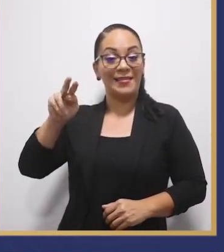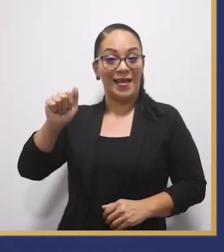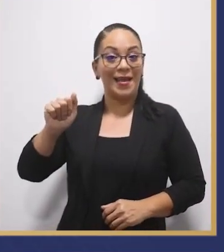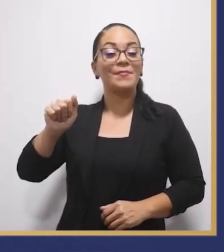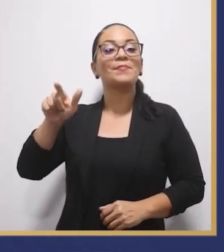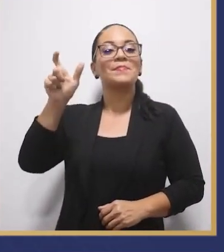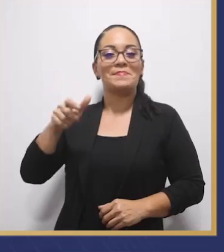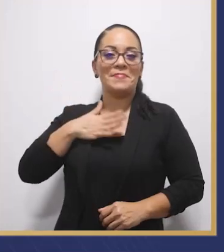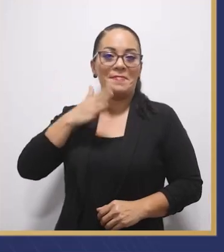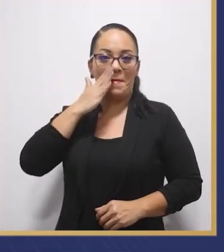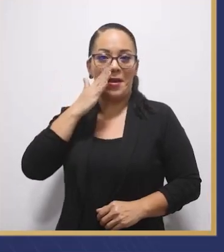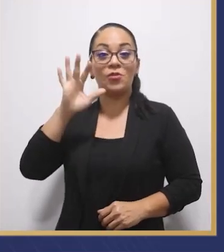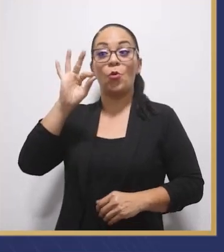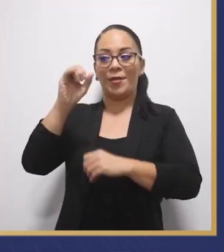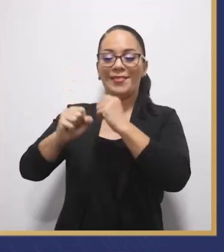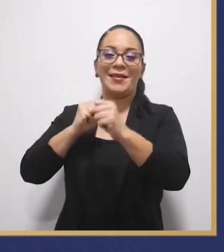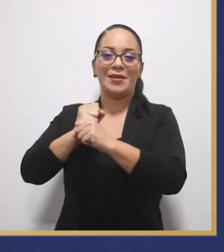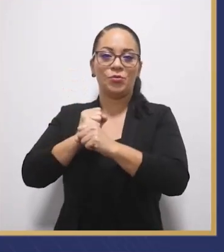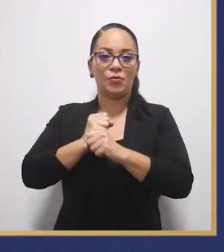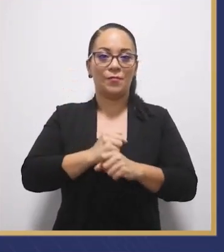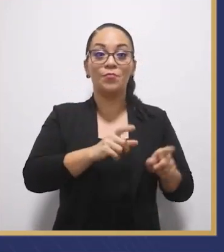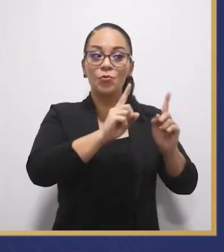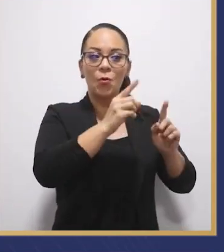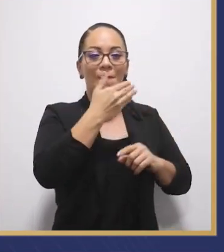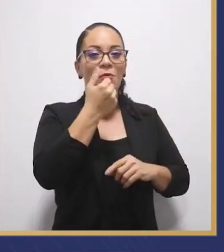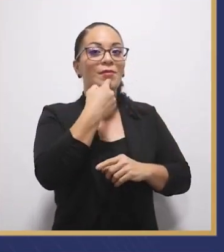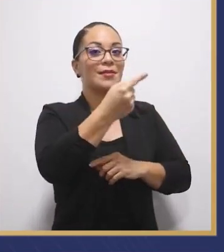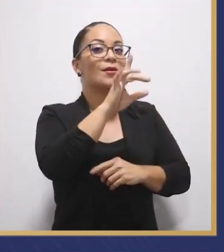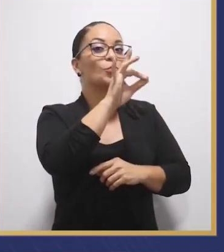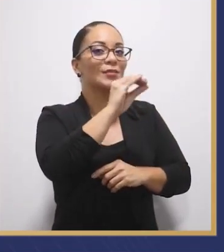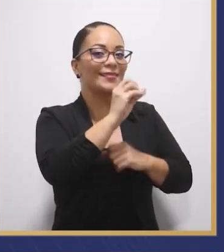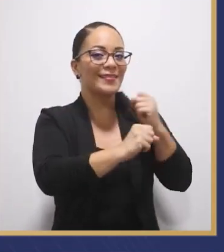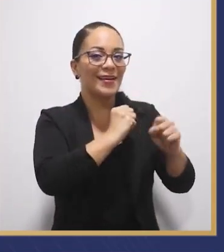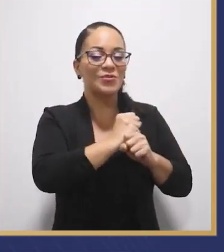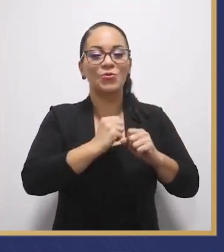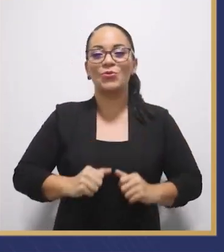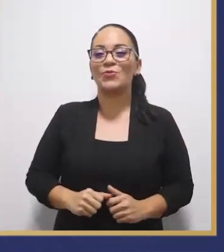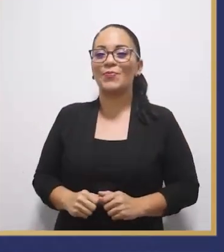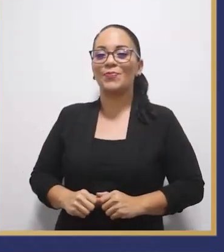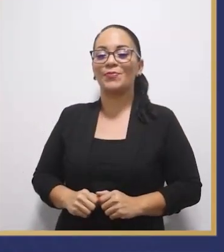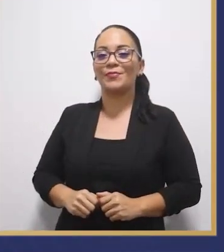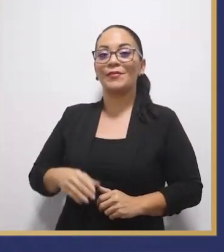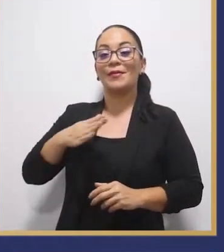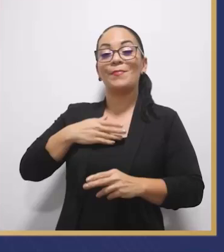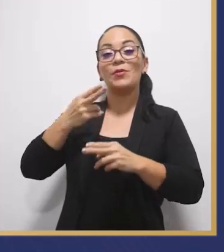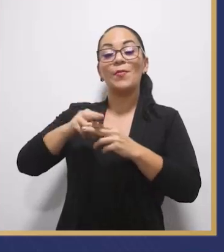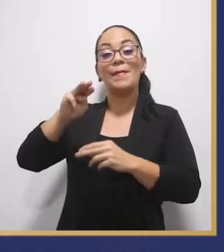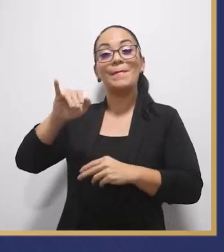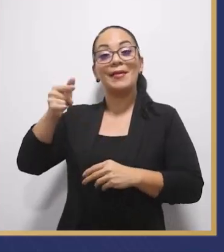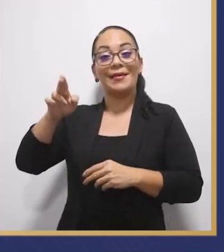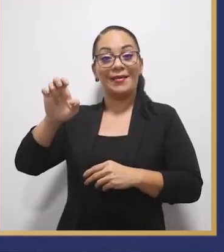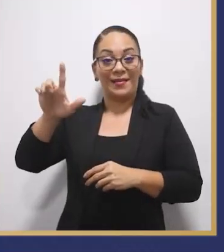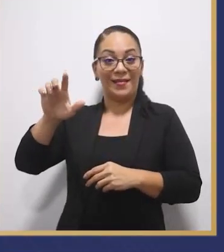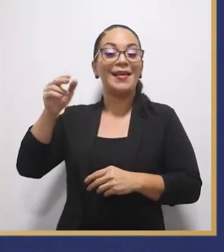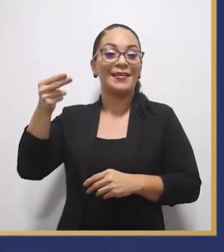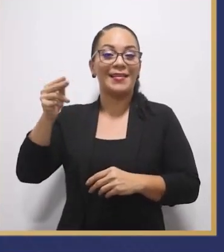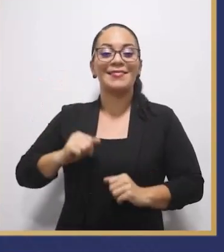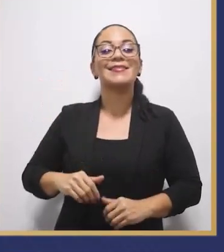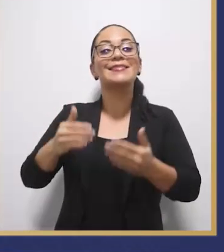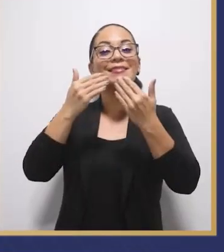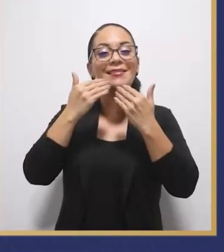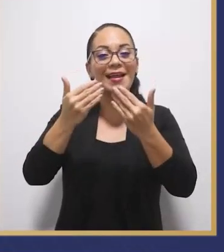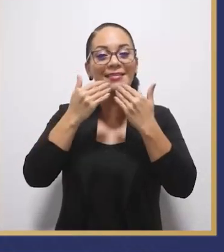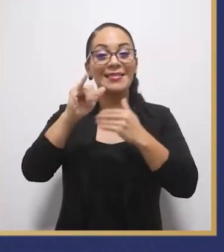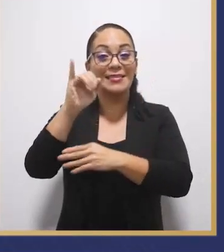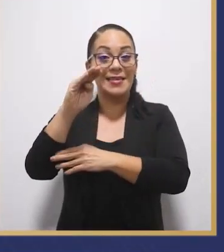mamá, tiene 90 años. Tengo 80. Mi nombre es Miguel Hernández y gracias